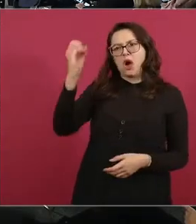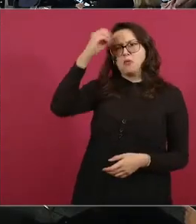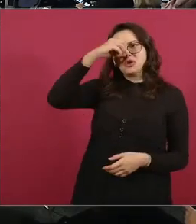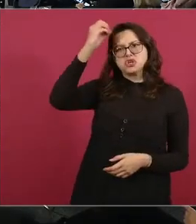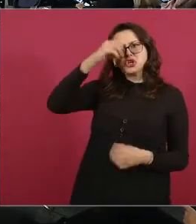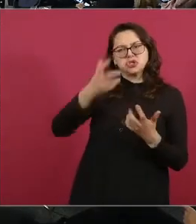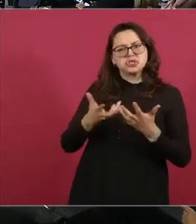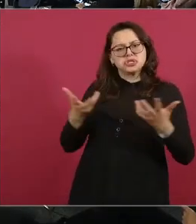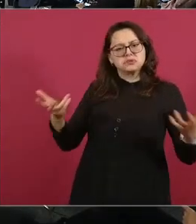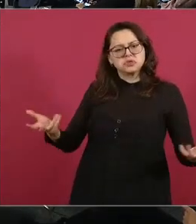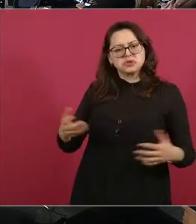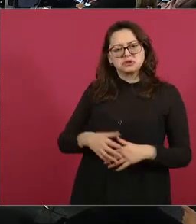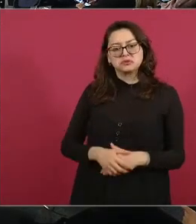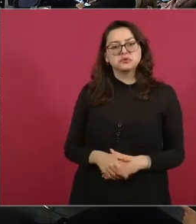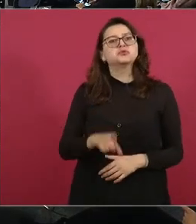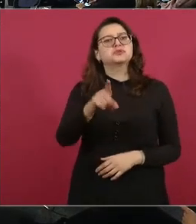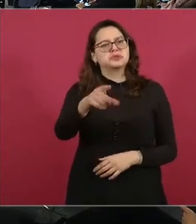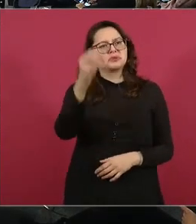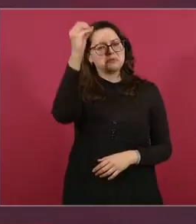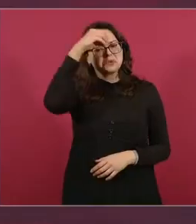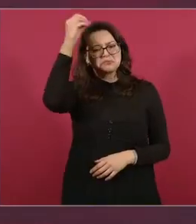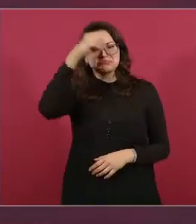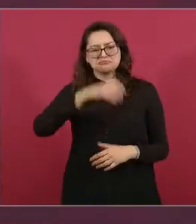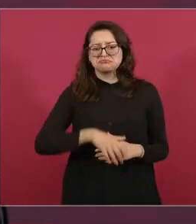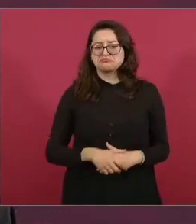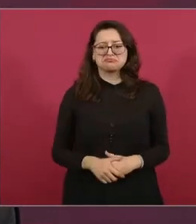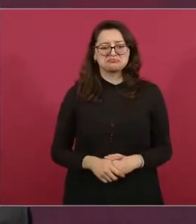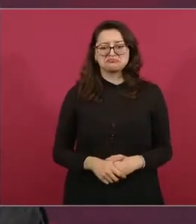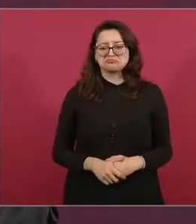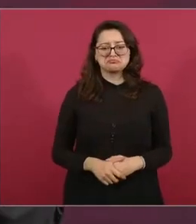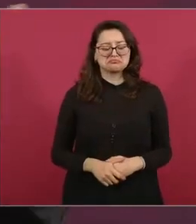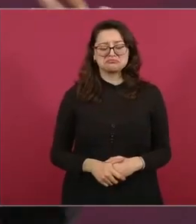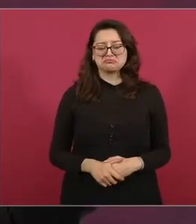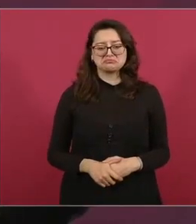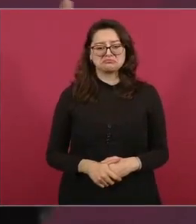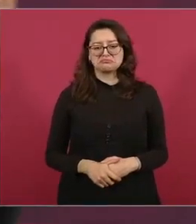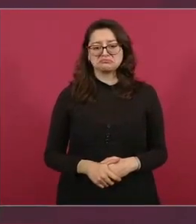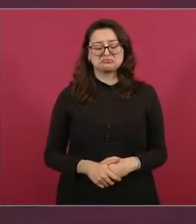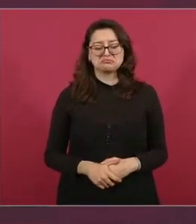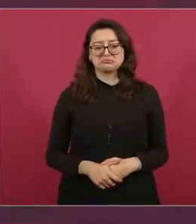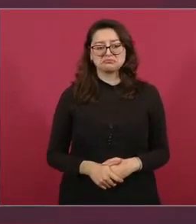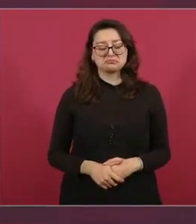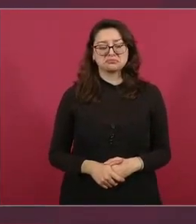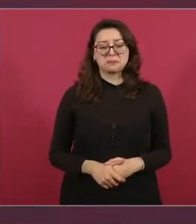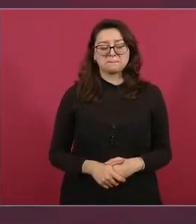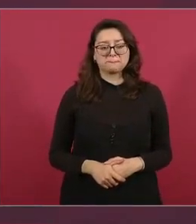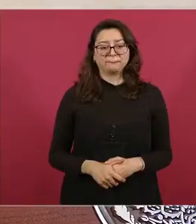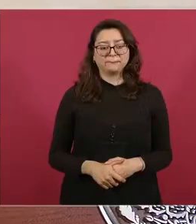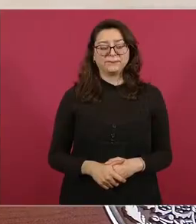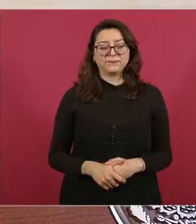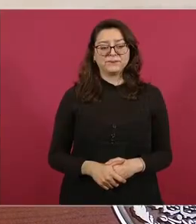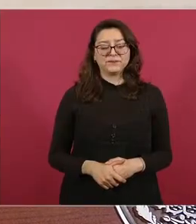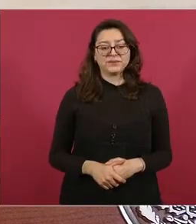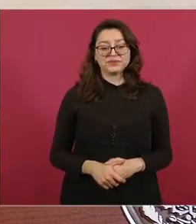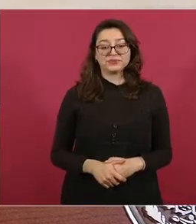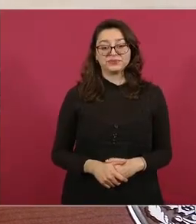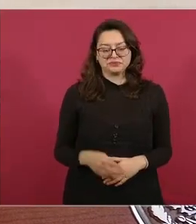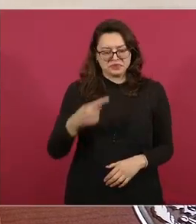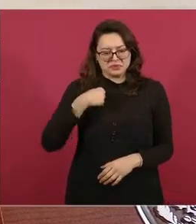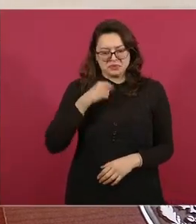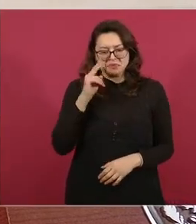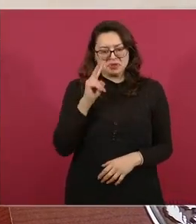triunfo. No. Quiero saber no, su opinión sobre eso. No, yo vi. Bueno, primero Fox,